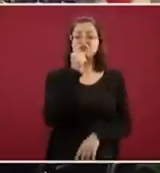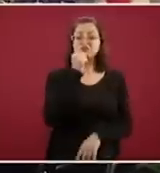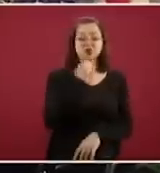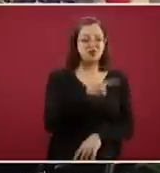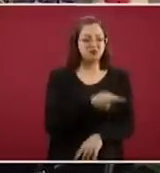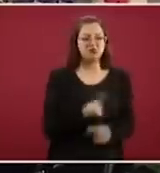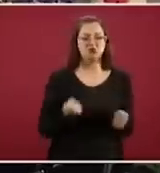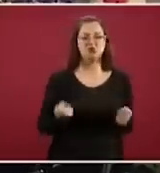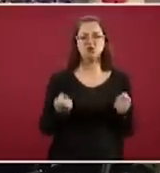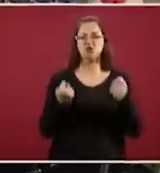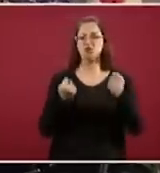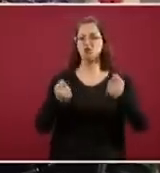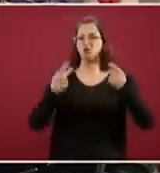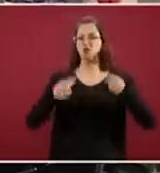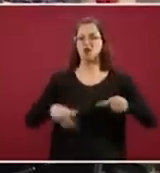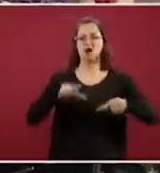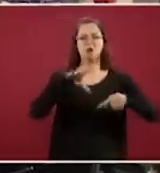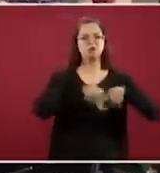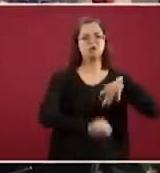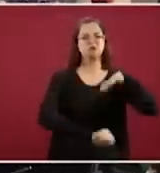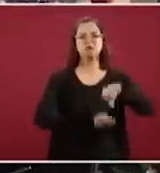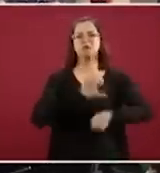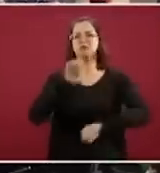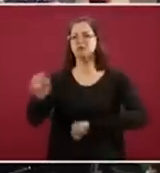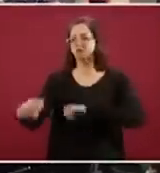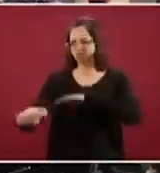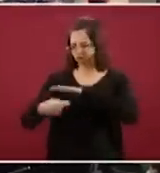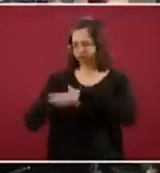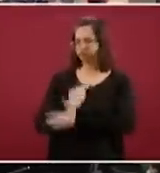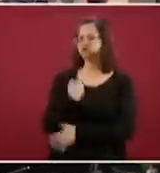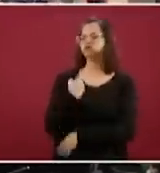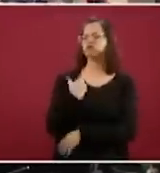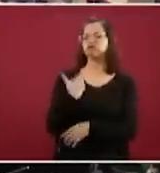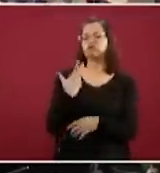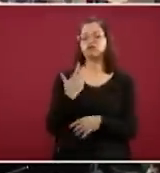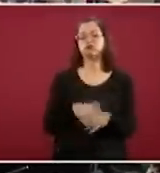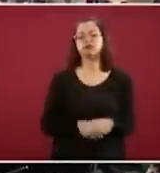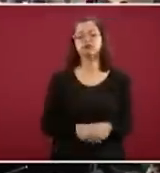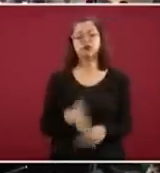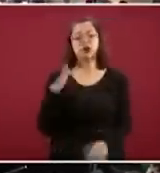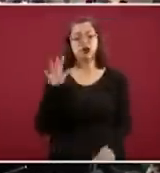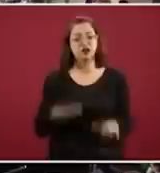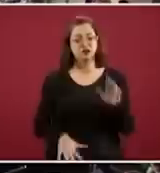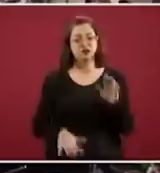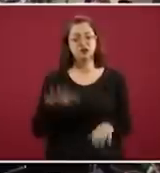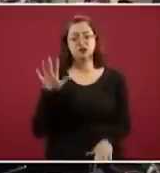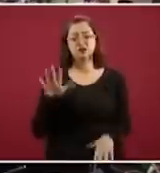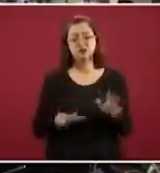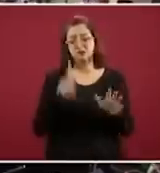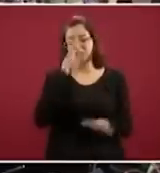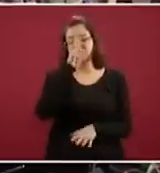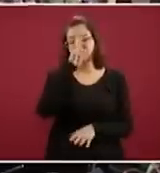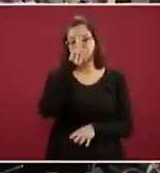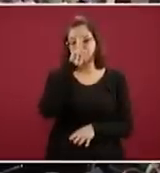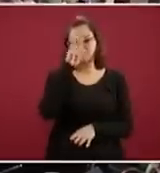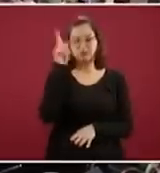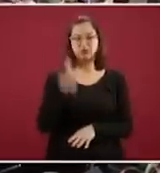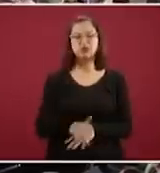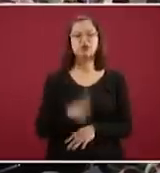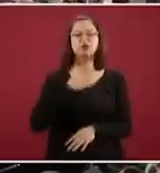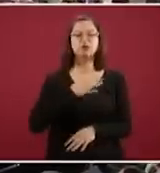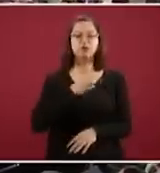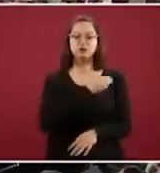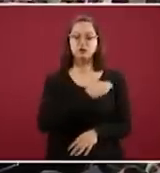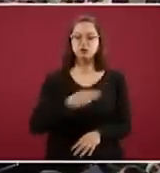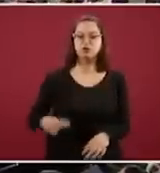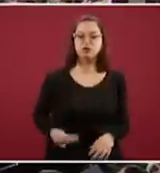sin justificaciones, pidiendo dinero, otras veces hacen peor. En mi municipio